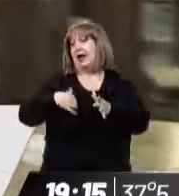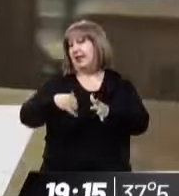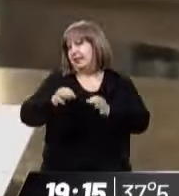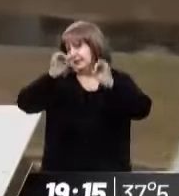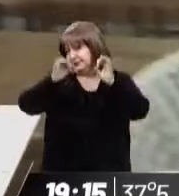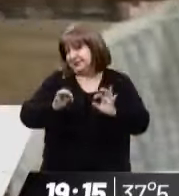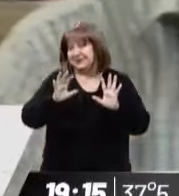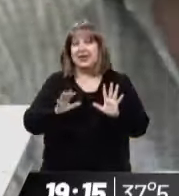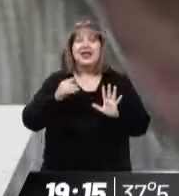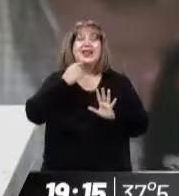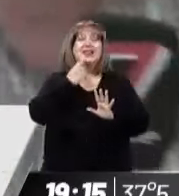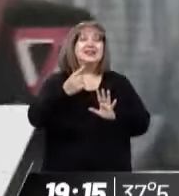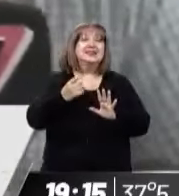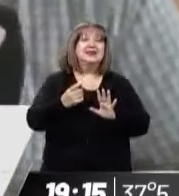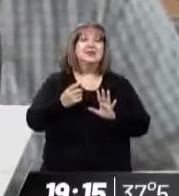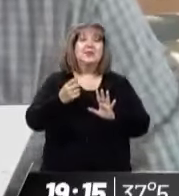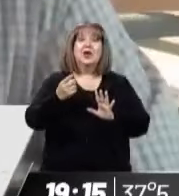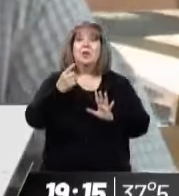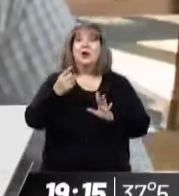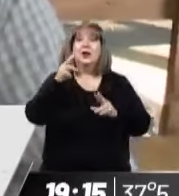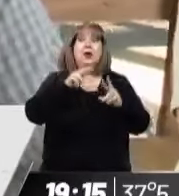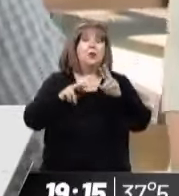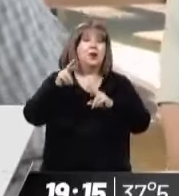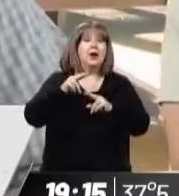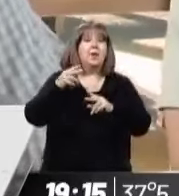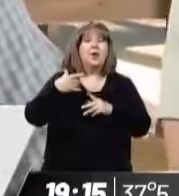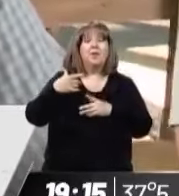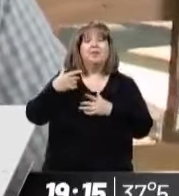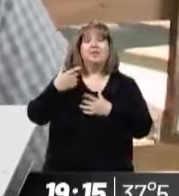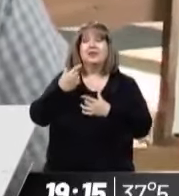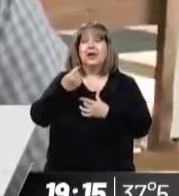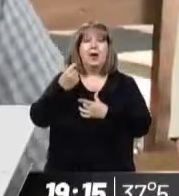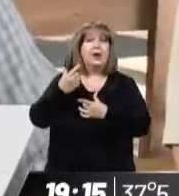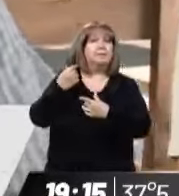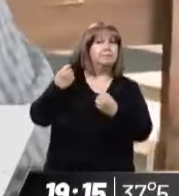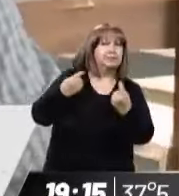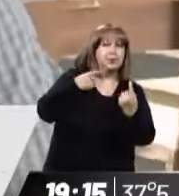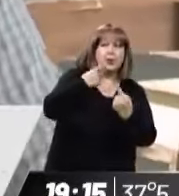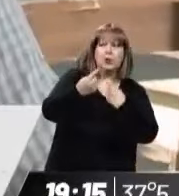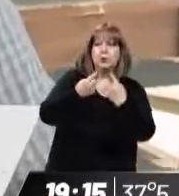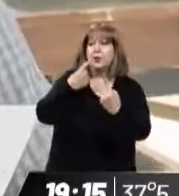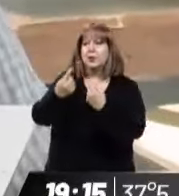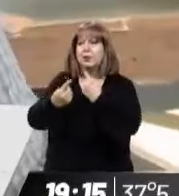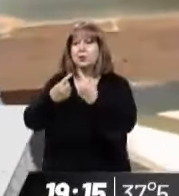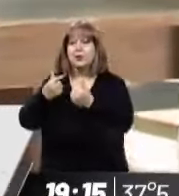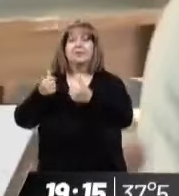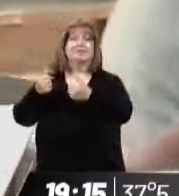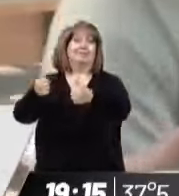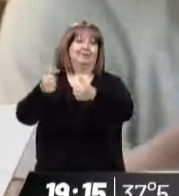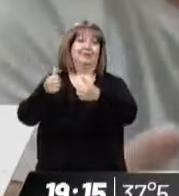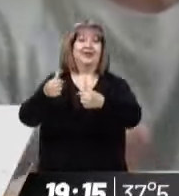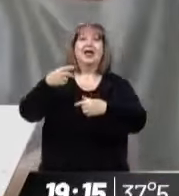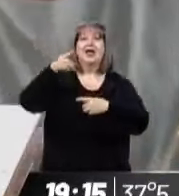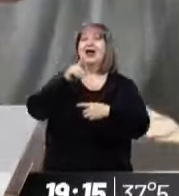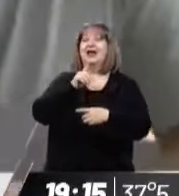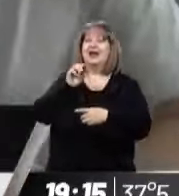Y decía, no hay desgraciado sin suerte, porque buscábamos con Marquito Carranza la historia. Y la encontramos, las historias vienen a nosotros.